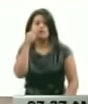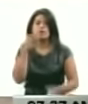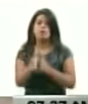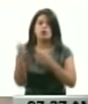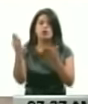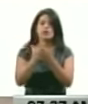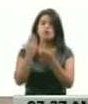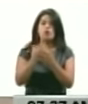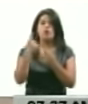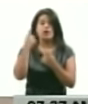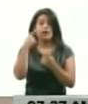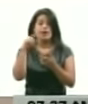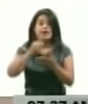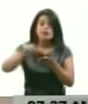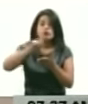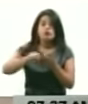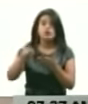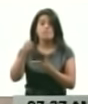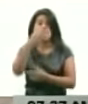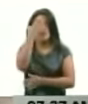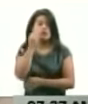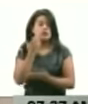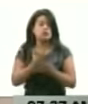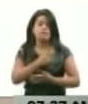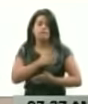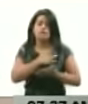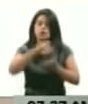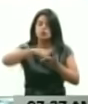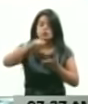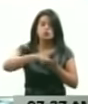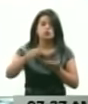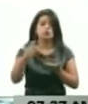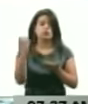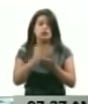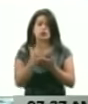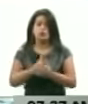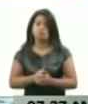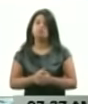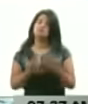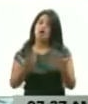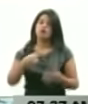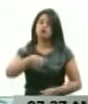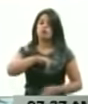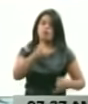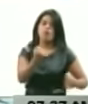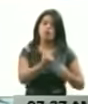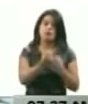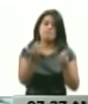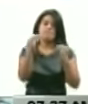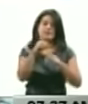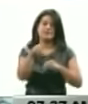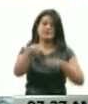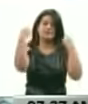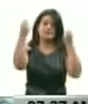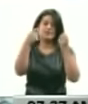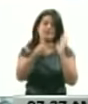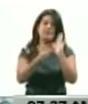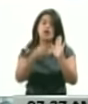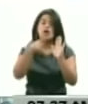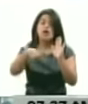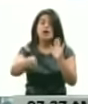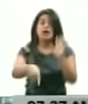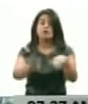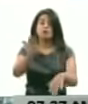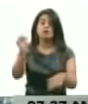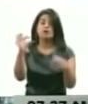por la escritura, que va a reforzar toda esta exposición que vamos a inaugurar el día 14 en marco del Bicentenario de Francisco de